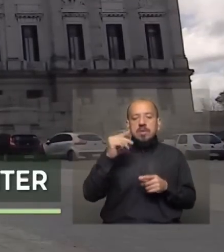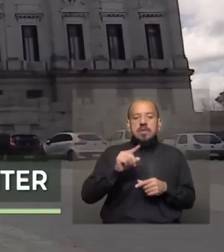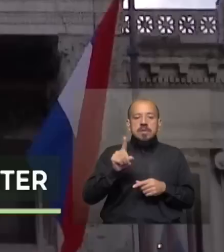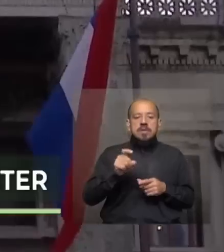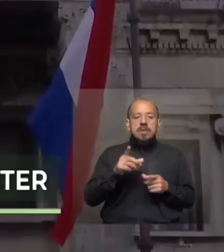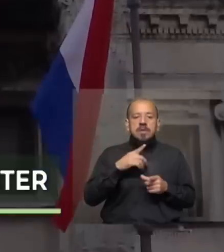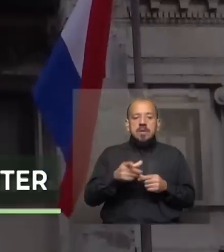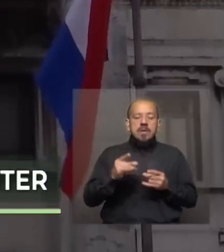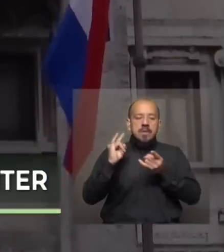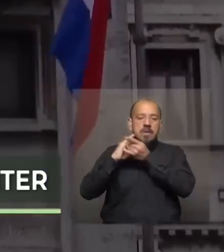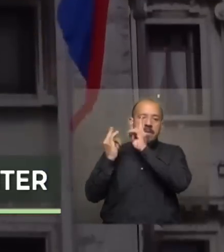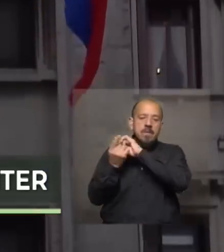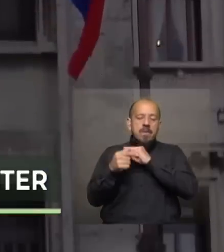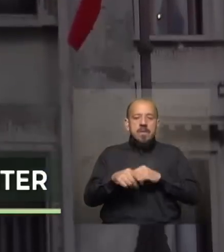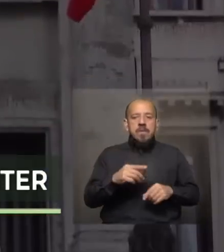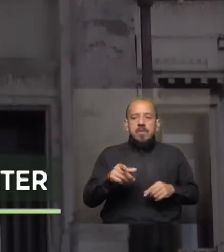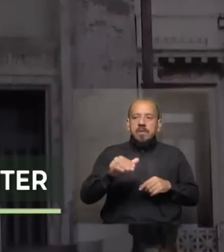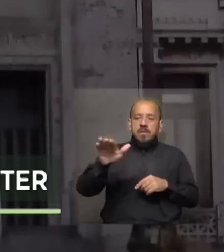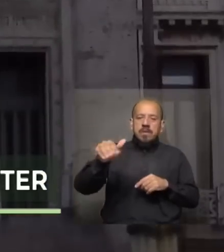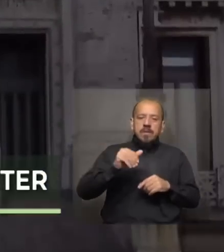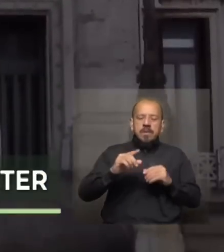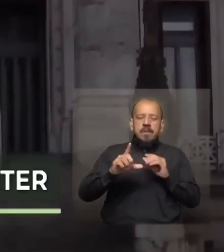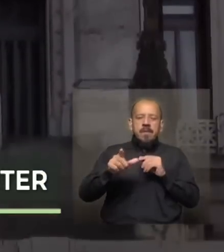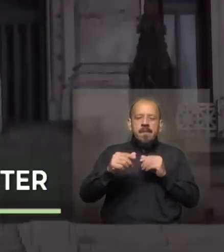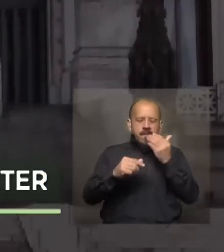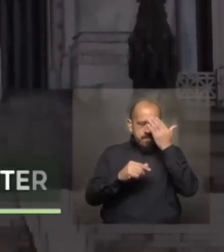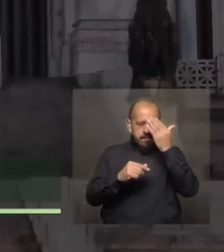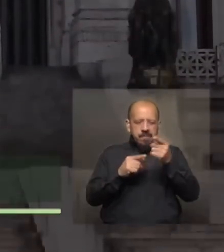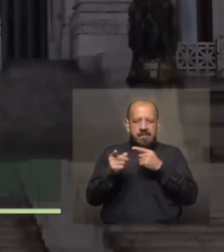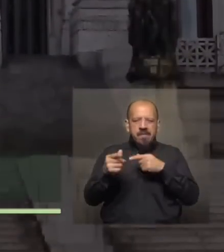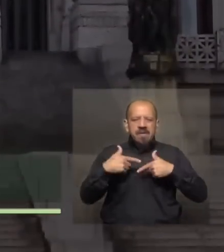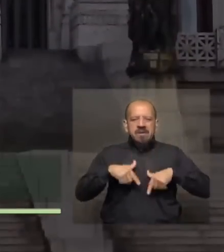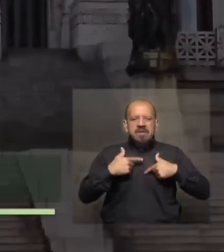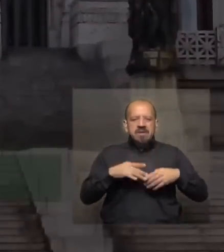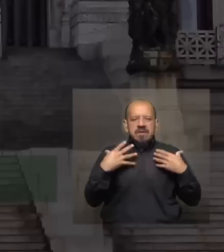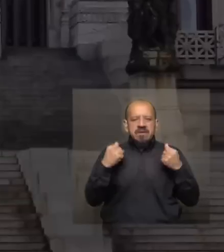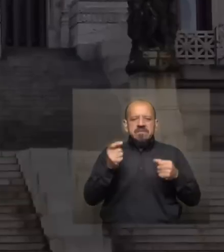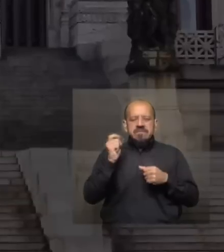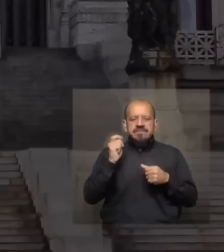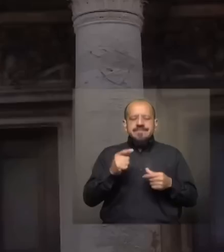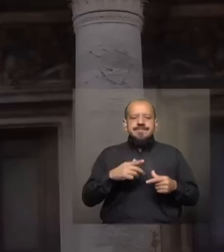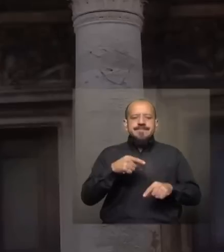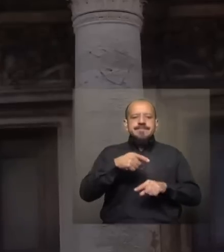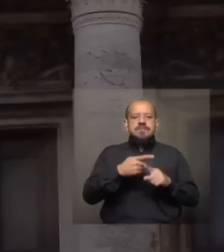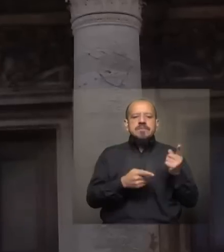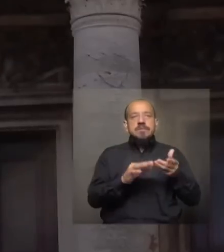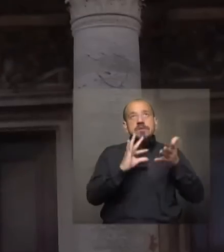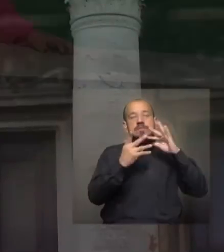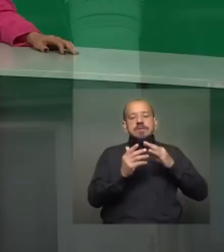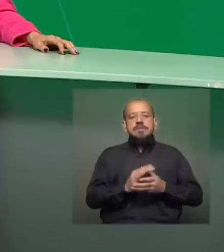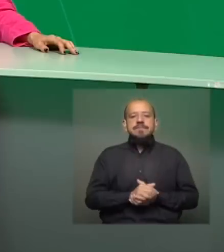concurrirán al parlamento a la interpelación que le realizará el frente amplio a los ministros de ambiente y salud por este